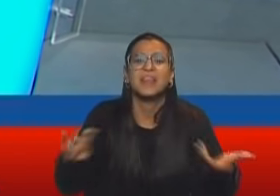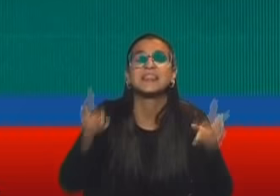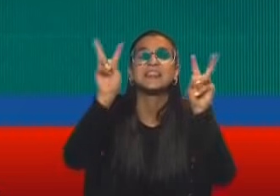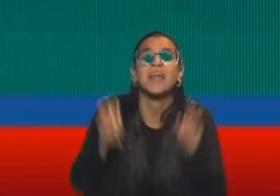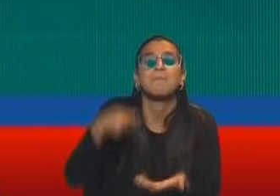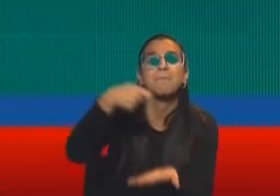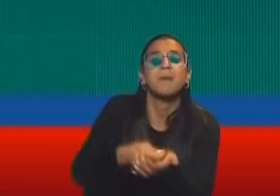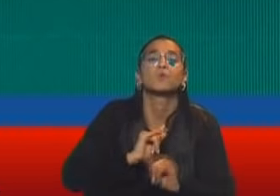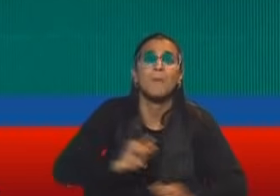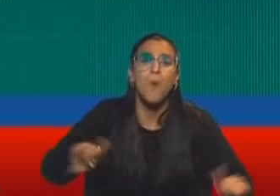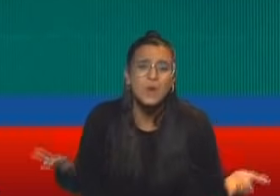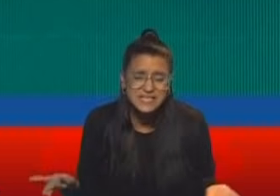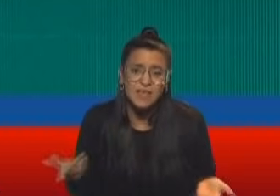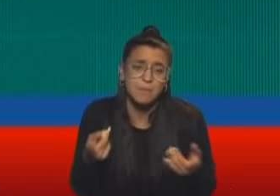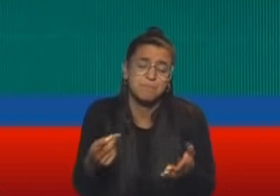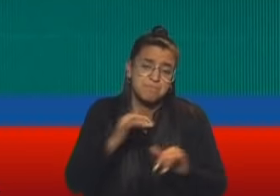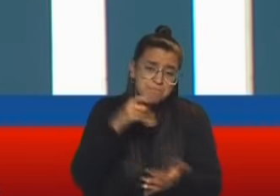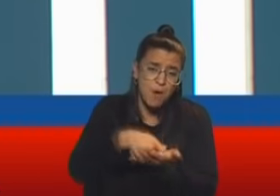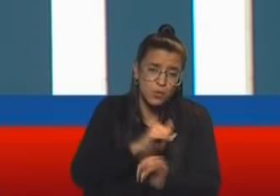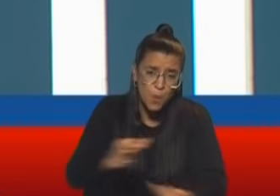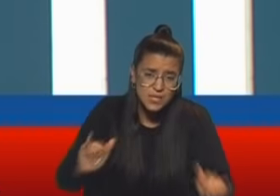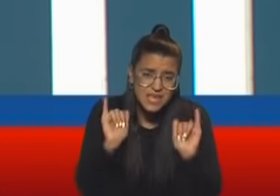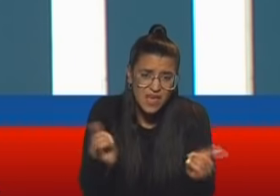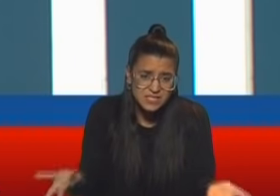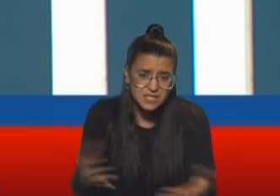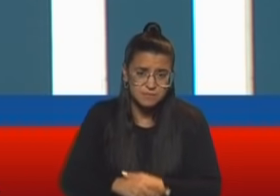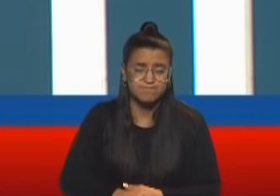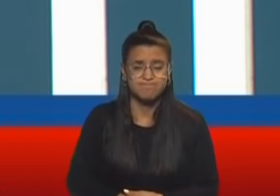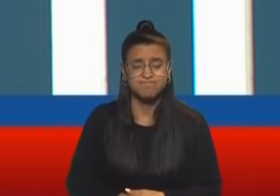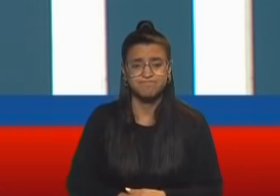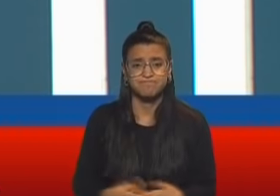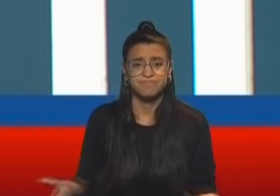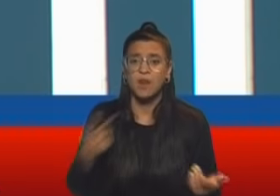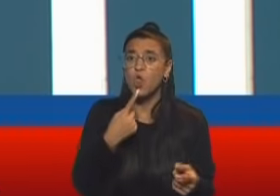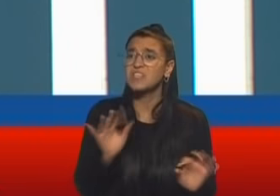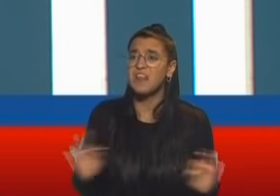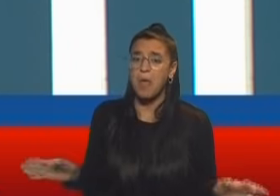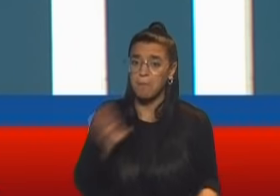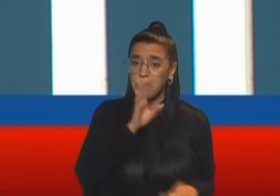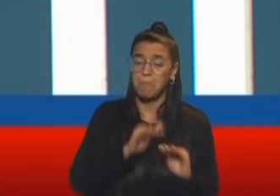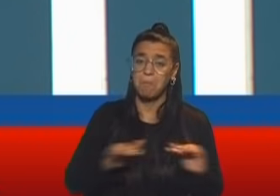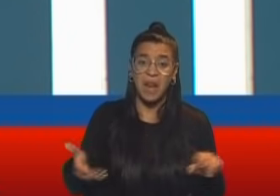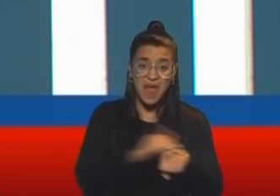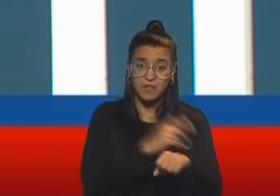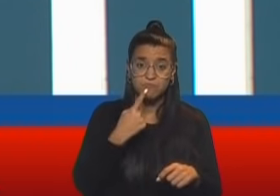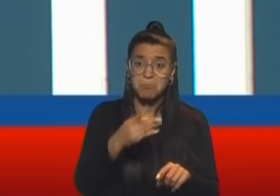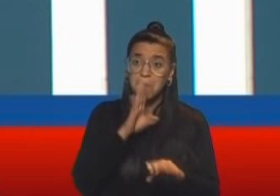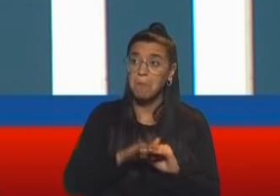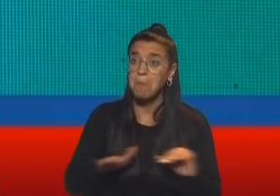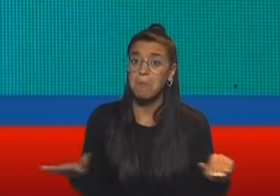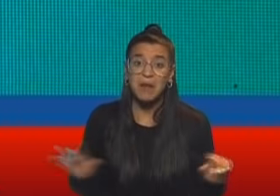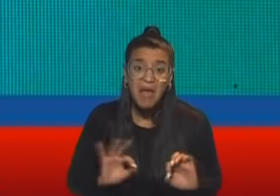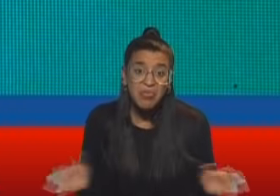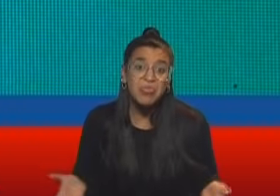qué solo está en blindado? la ciudad, sino en el país también. Por pauta está blindado. Si no, ¿por qué? Nadie dice nada de Larreta. ¿Viste que nadie dice nada?